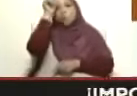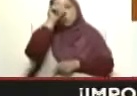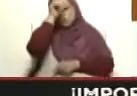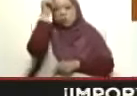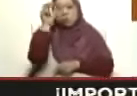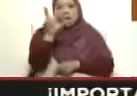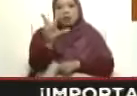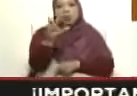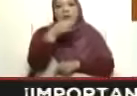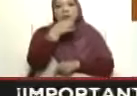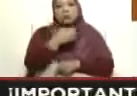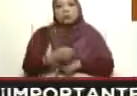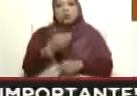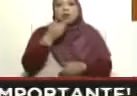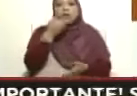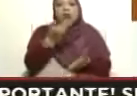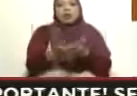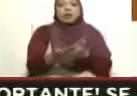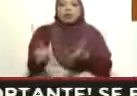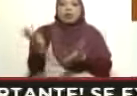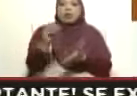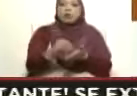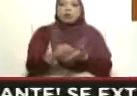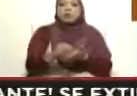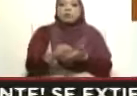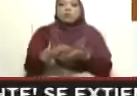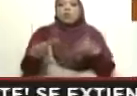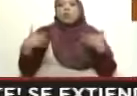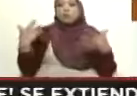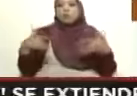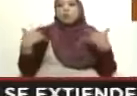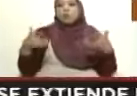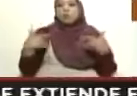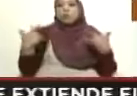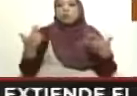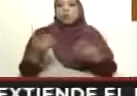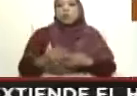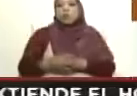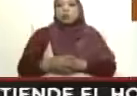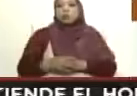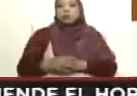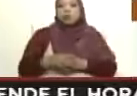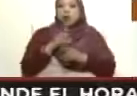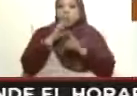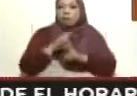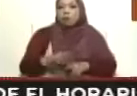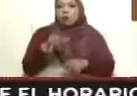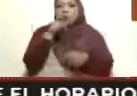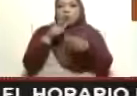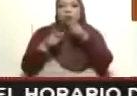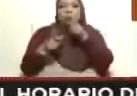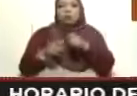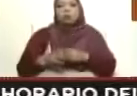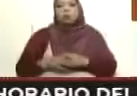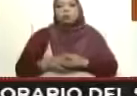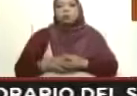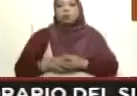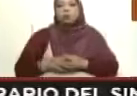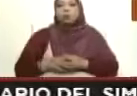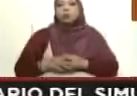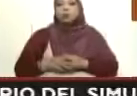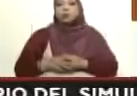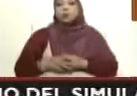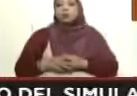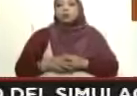3 de diciembre Y gracias de nuevo Gracias estamos muy emocionados vamos a responder algunas preguntas Hugo guanipa por Radio